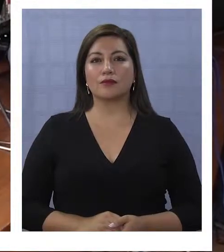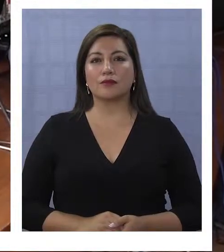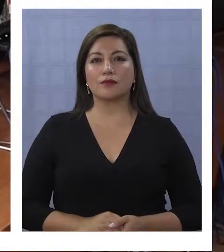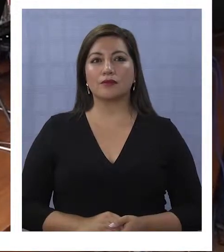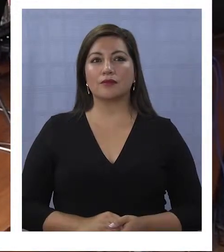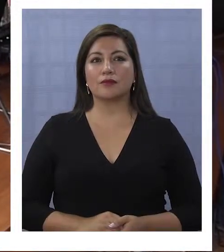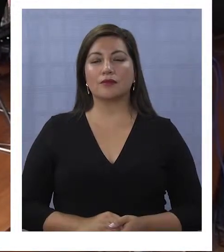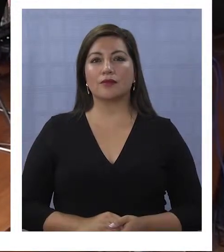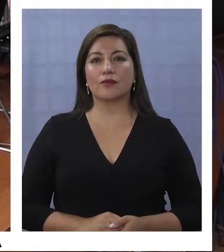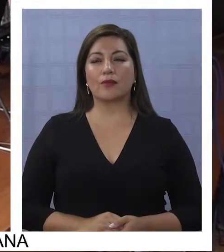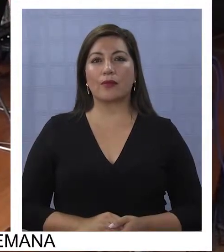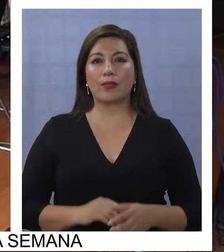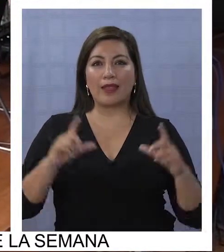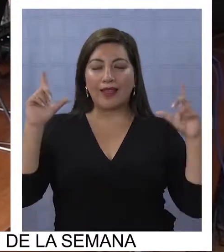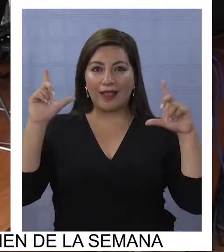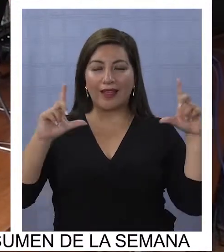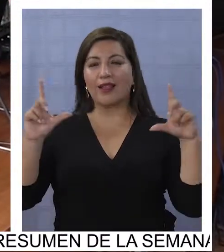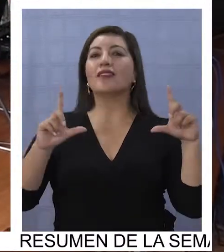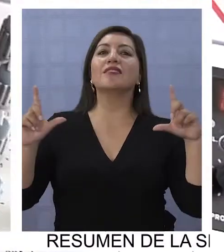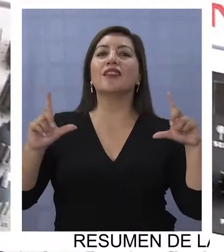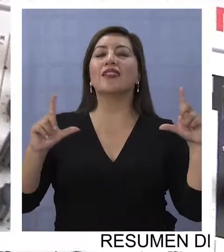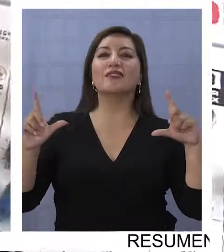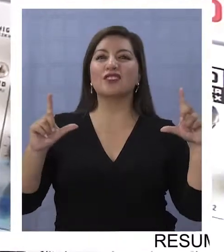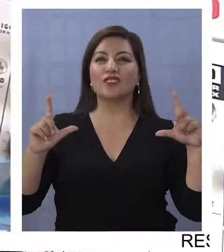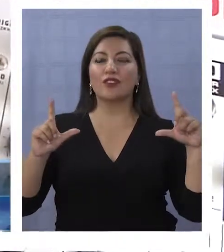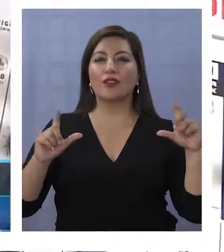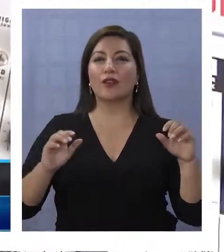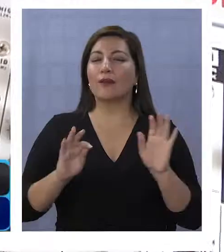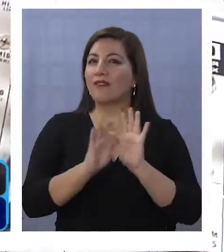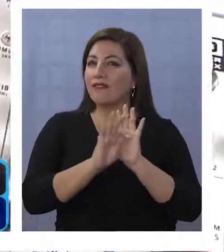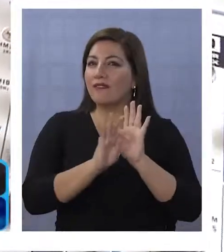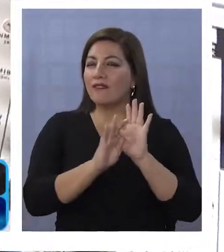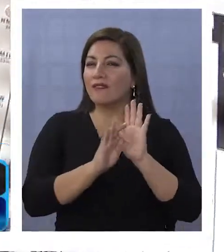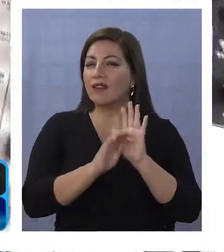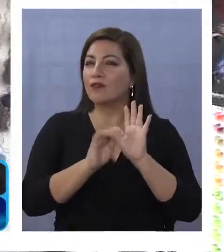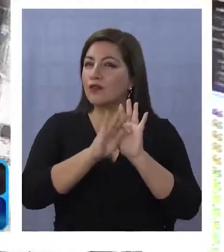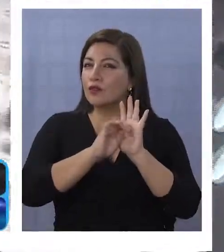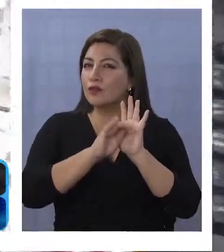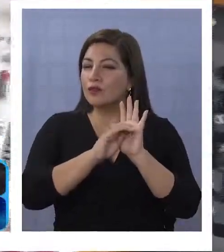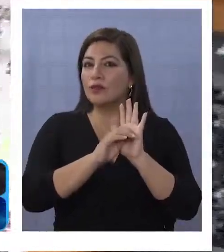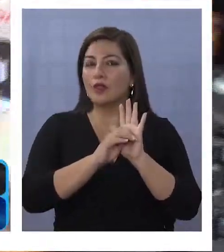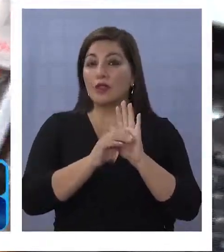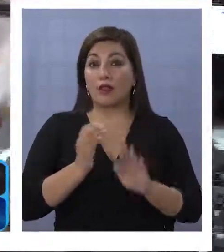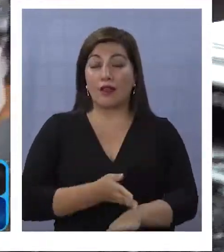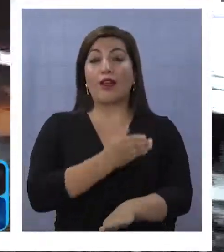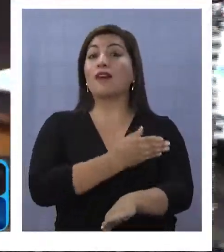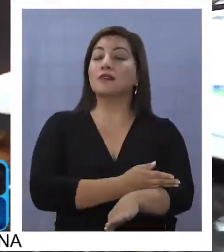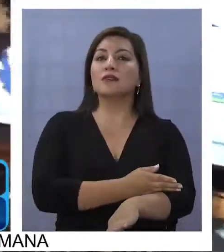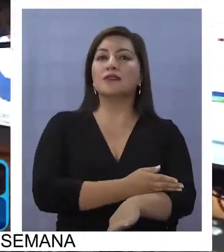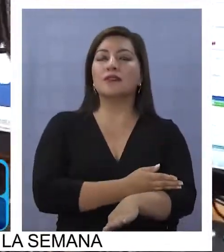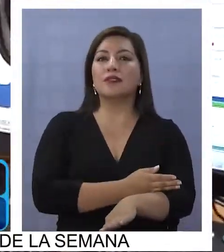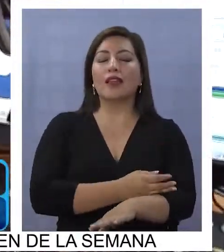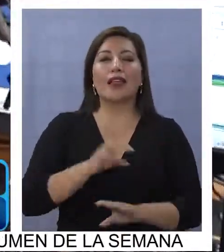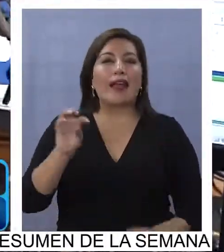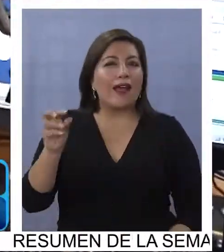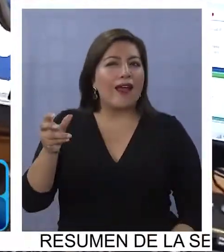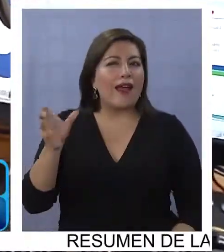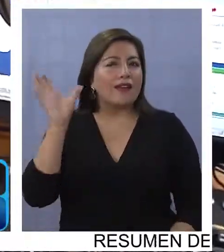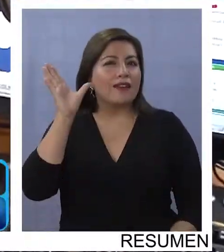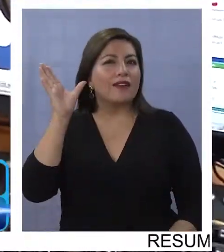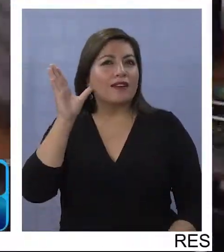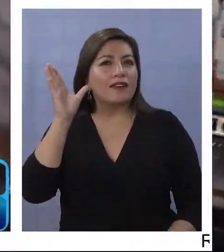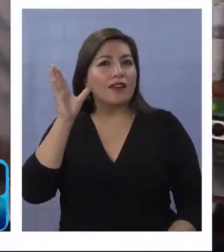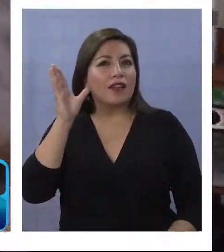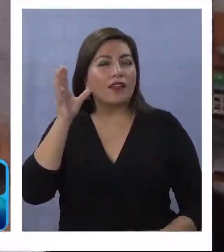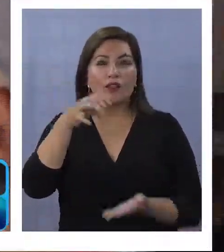Antes de la televisión masiva y de las redes sociales, las radios en amplitud modulada eran los referentes obligados